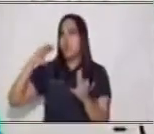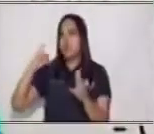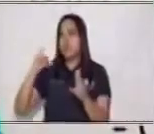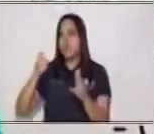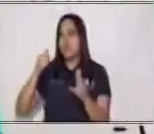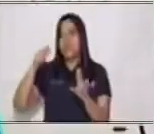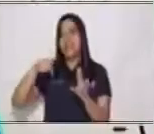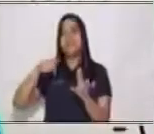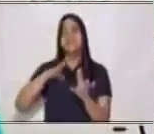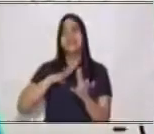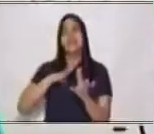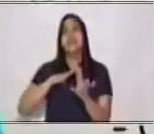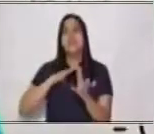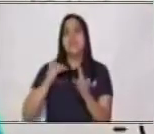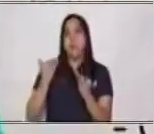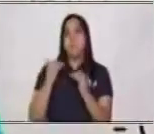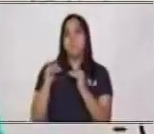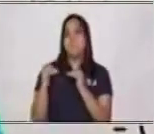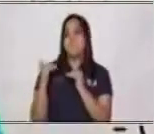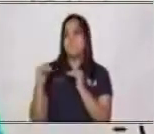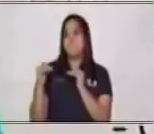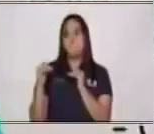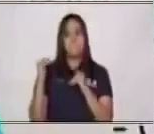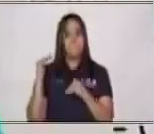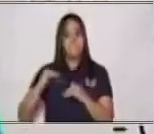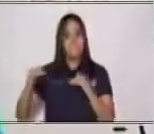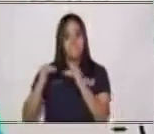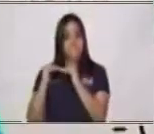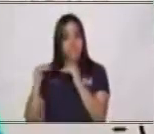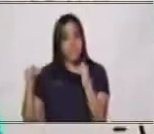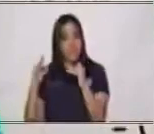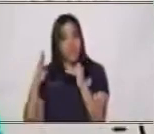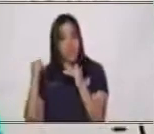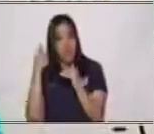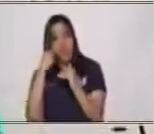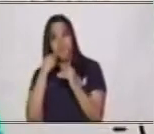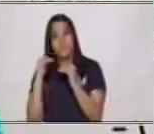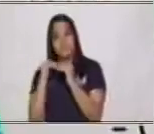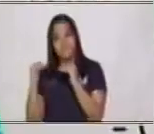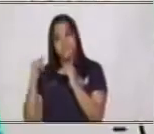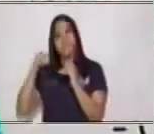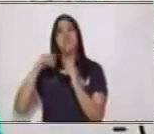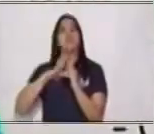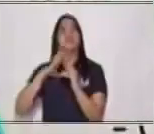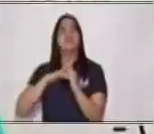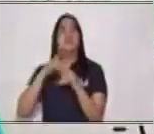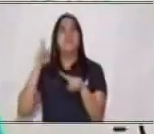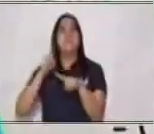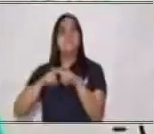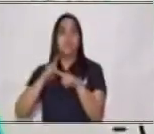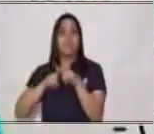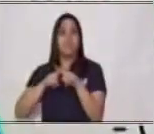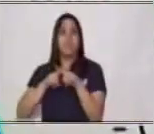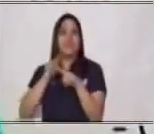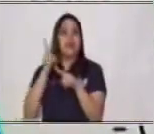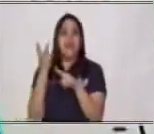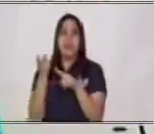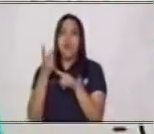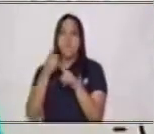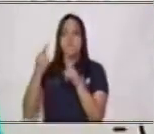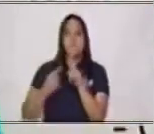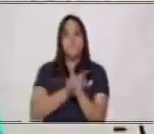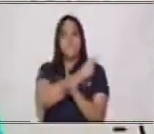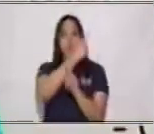debe multiplicar por sí misma las veces que la potencia indica. Entonces, si esta